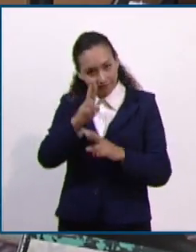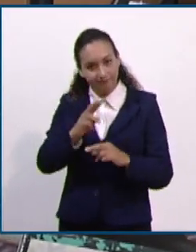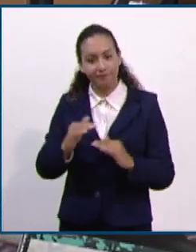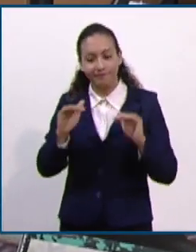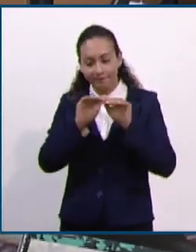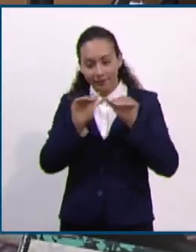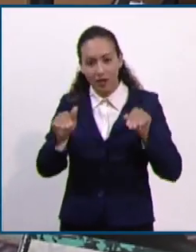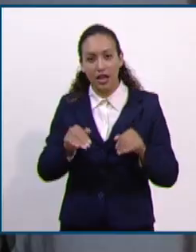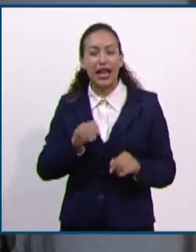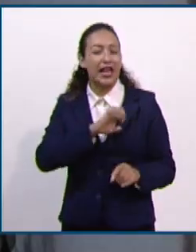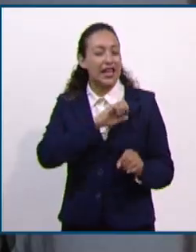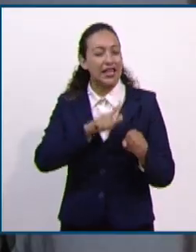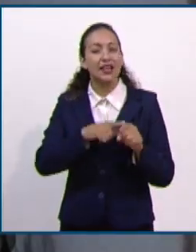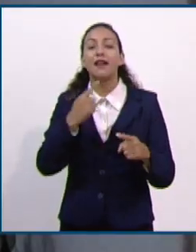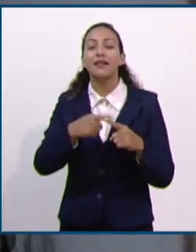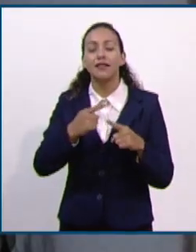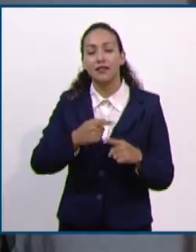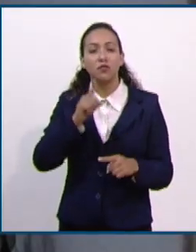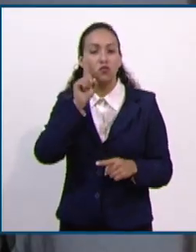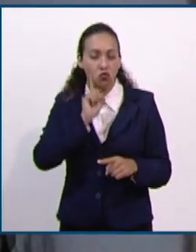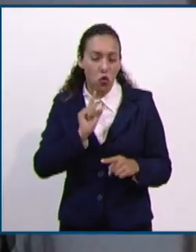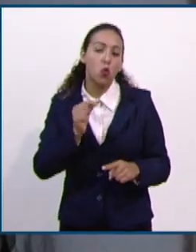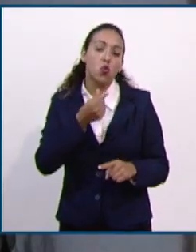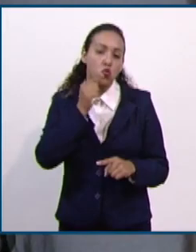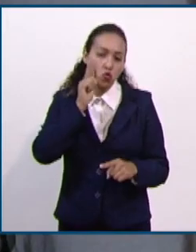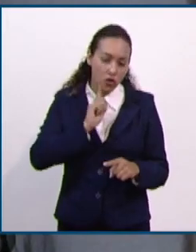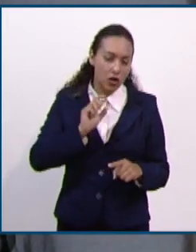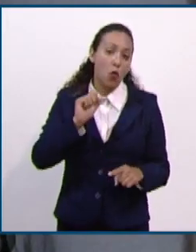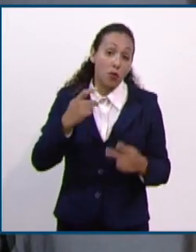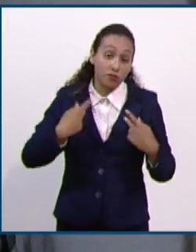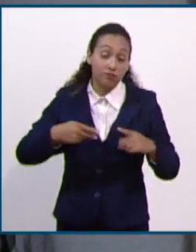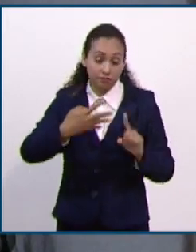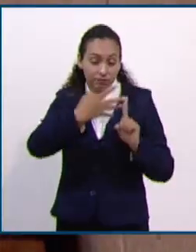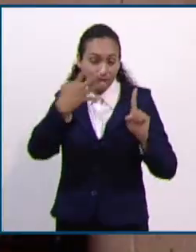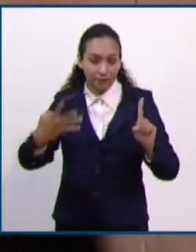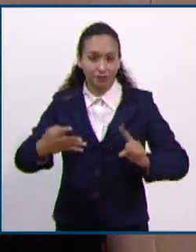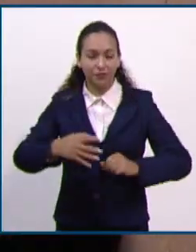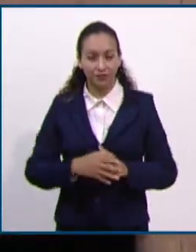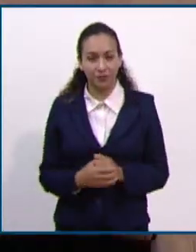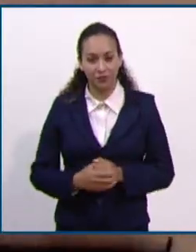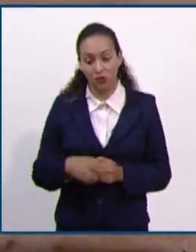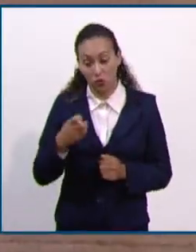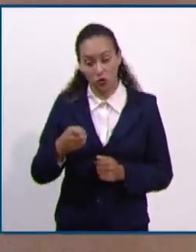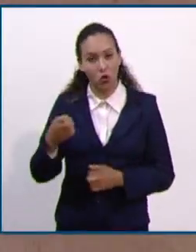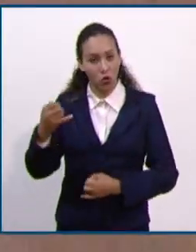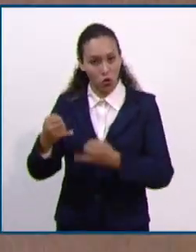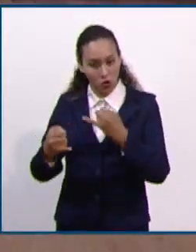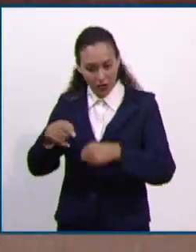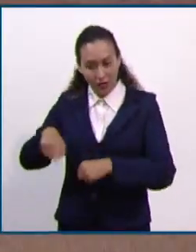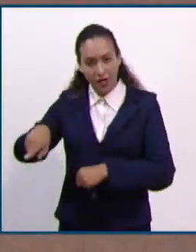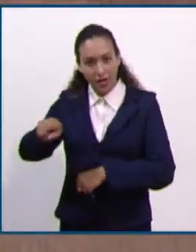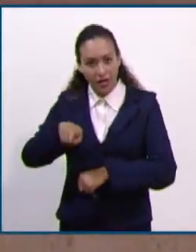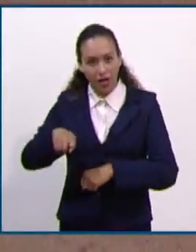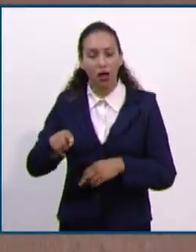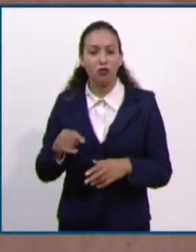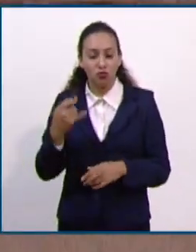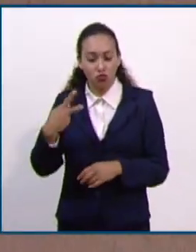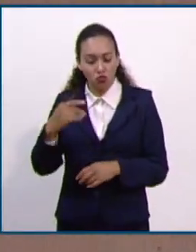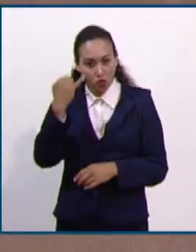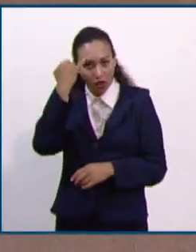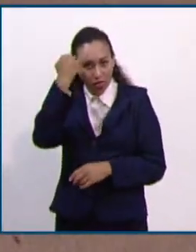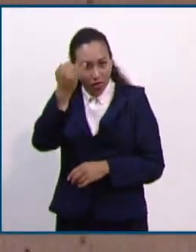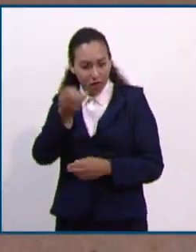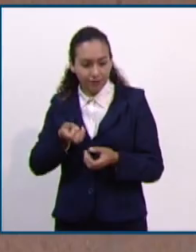de las mujeres, niñas y personas de la diversidad sexual. Por ello, los juzgadores deben de abstenerse de utilizar en